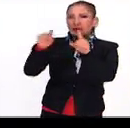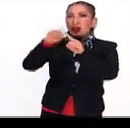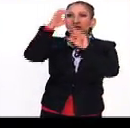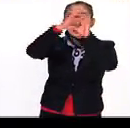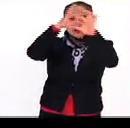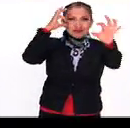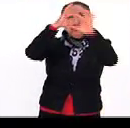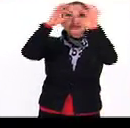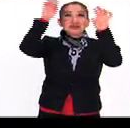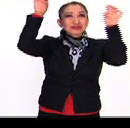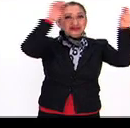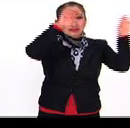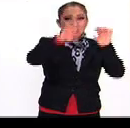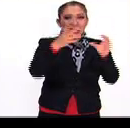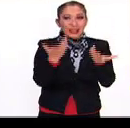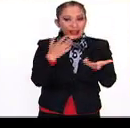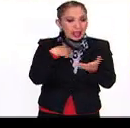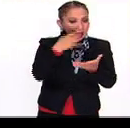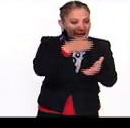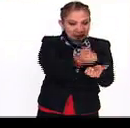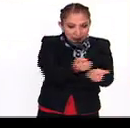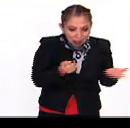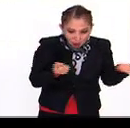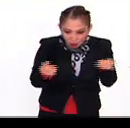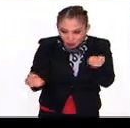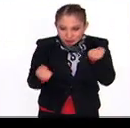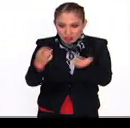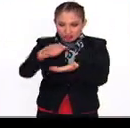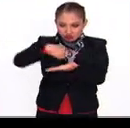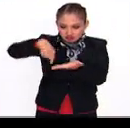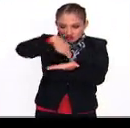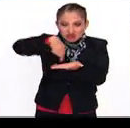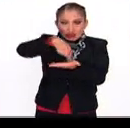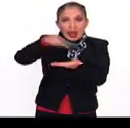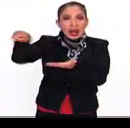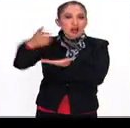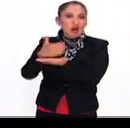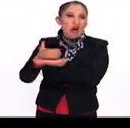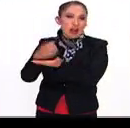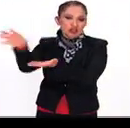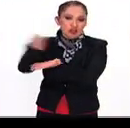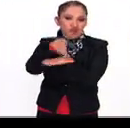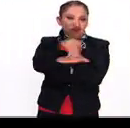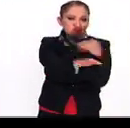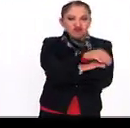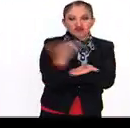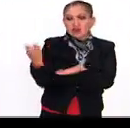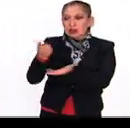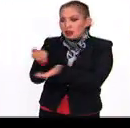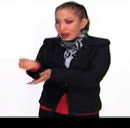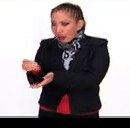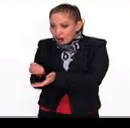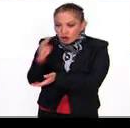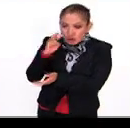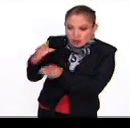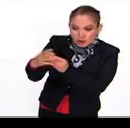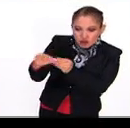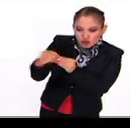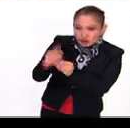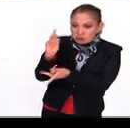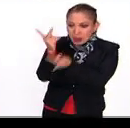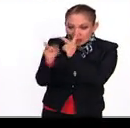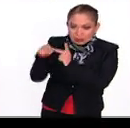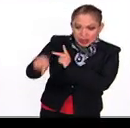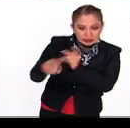de fuentes. Hay cajones de conchas que él coleccionó, cajones de frutos y